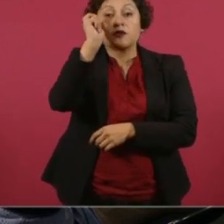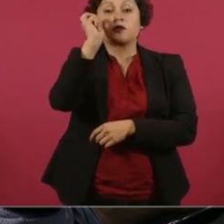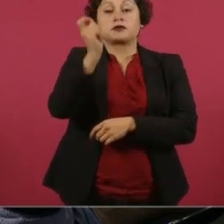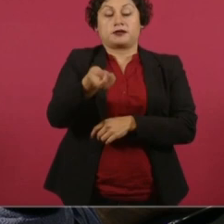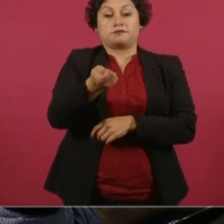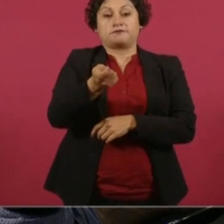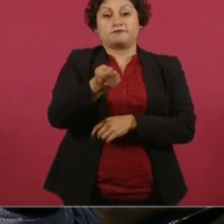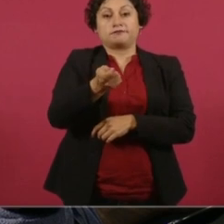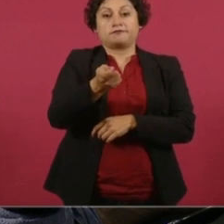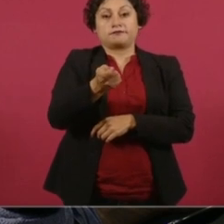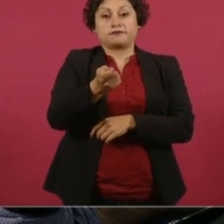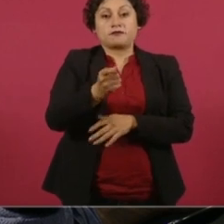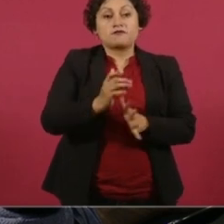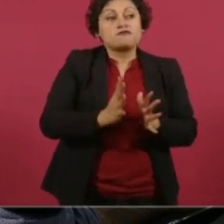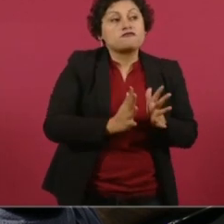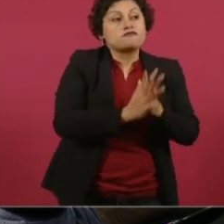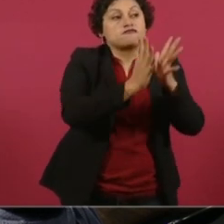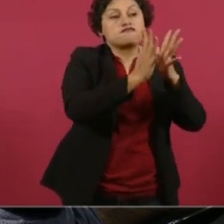nada más